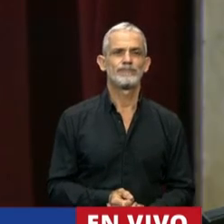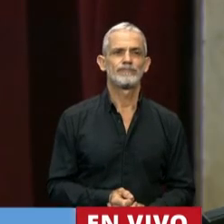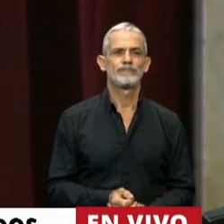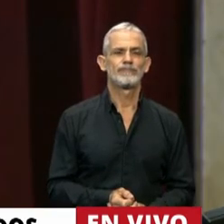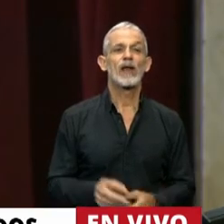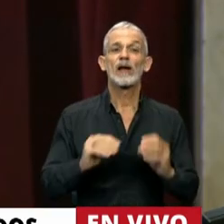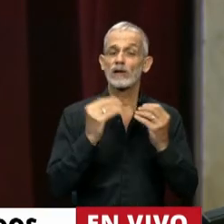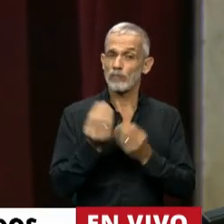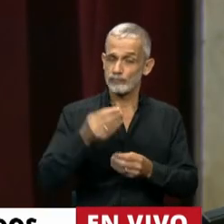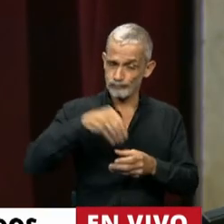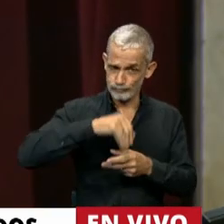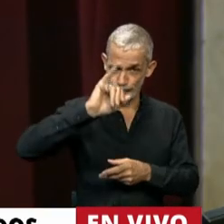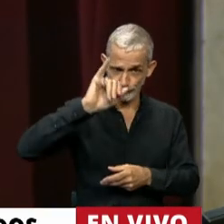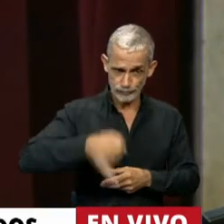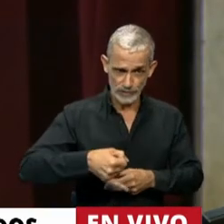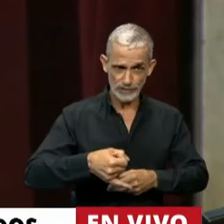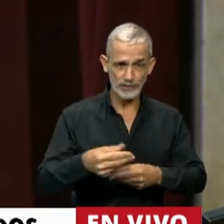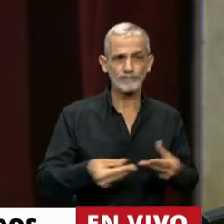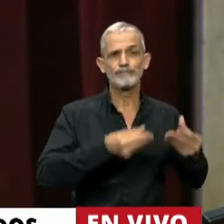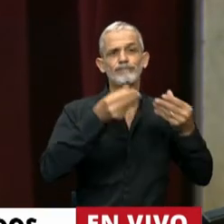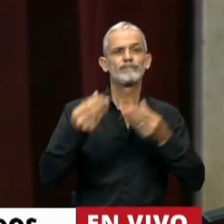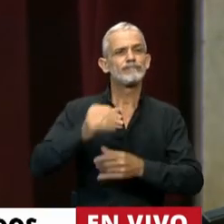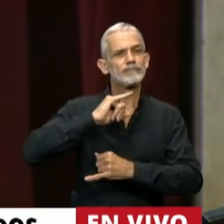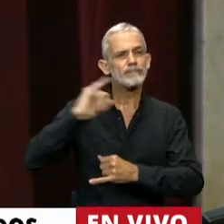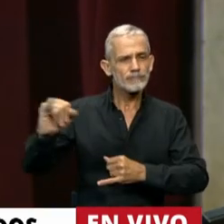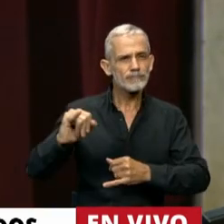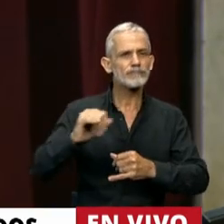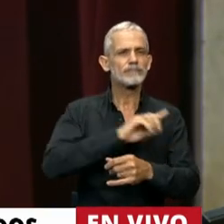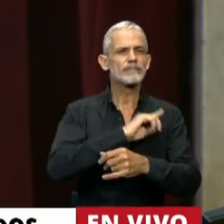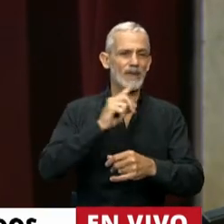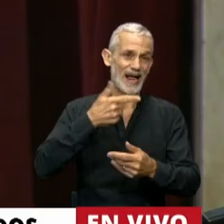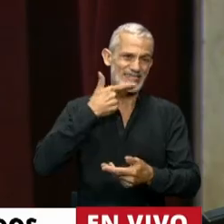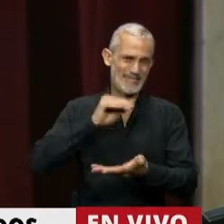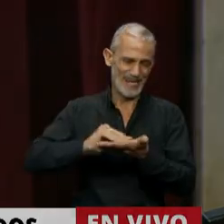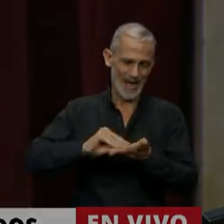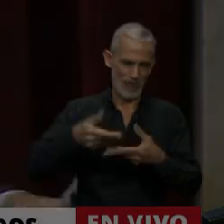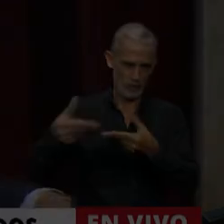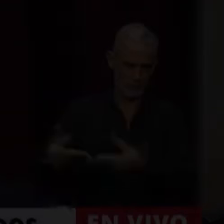Resulta afirmativo, se comunicará al Honorable Senado.